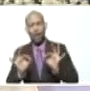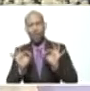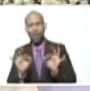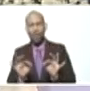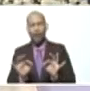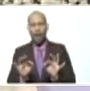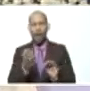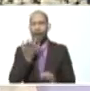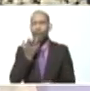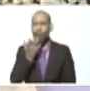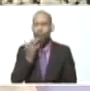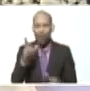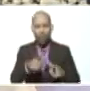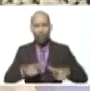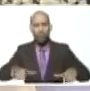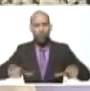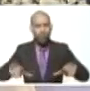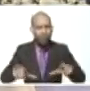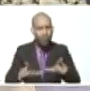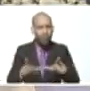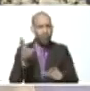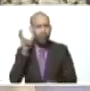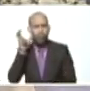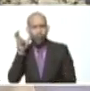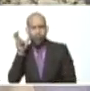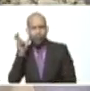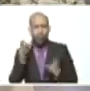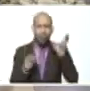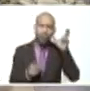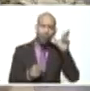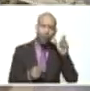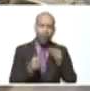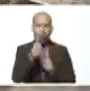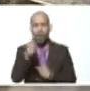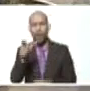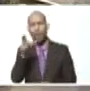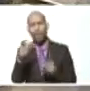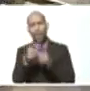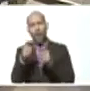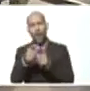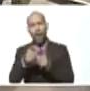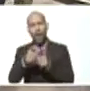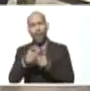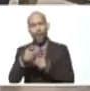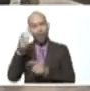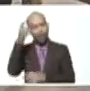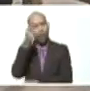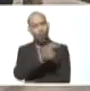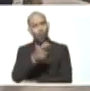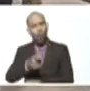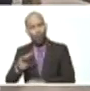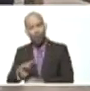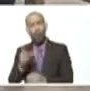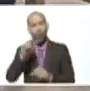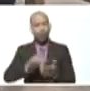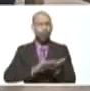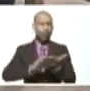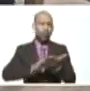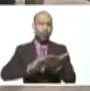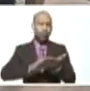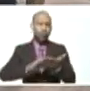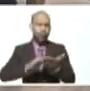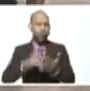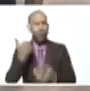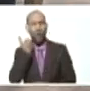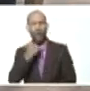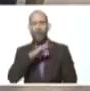consultorio en el que Dios seguirá oyendo las cuitas de su pueblo y seguirá sanando por intercesión de nuestro paisano las